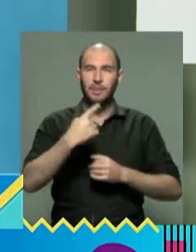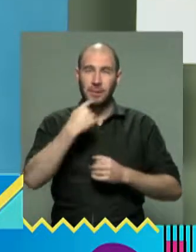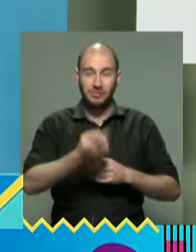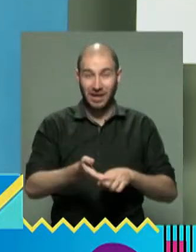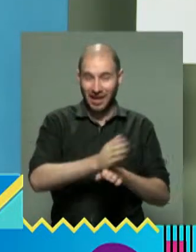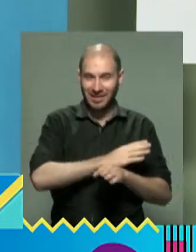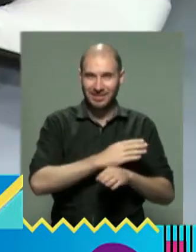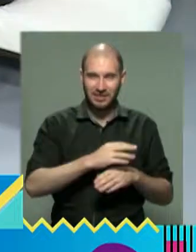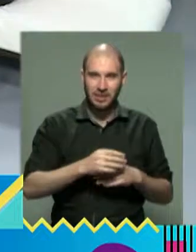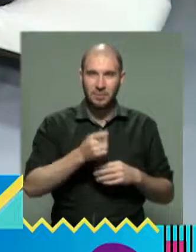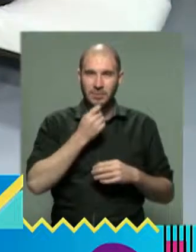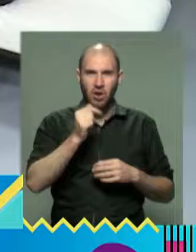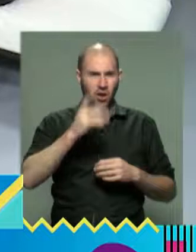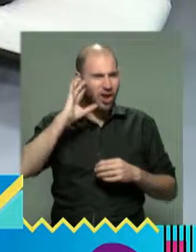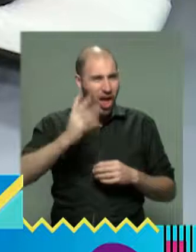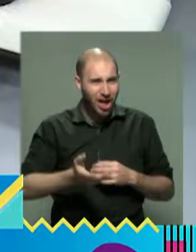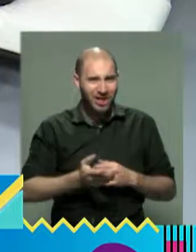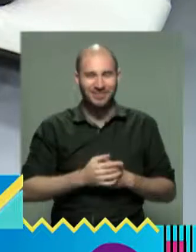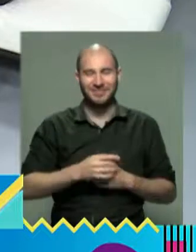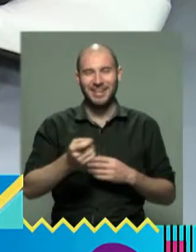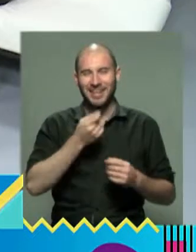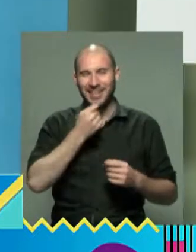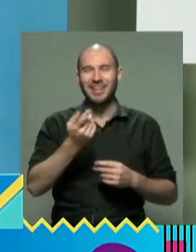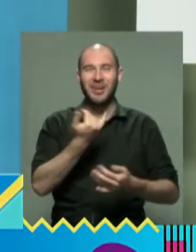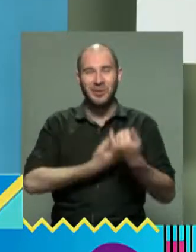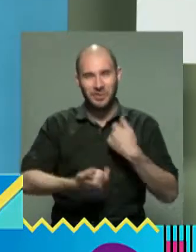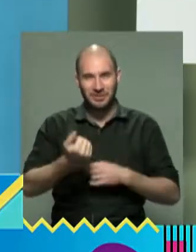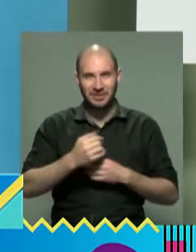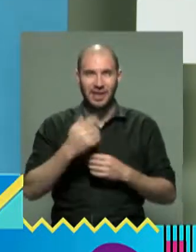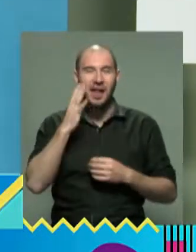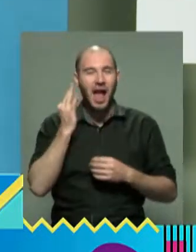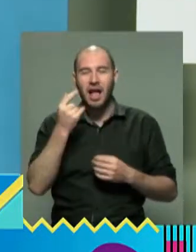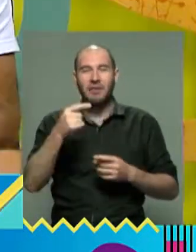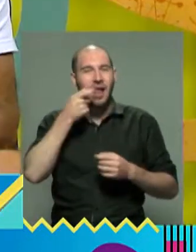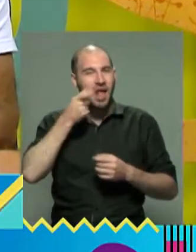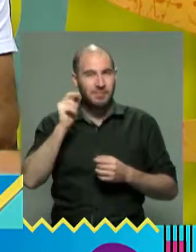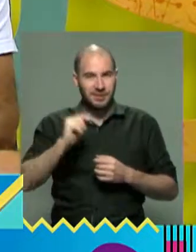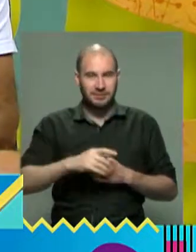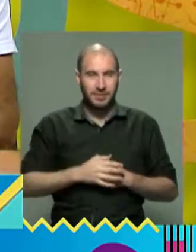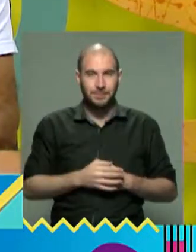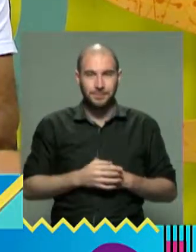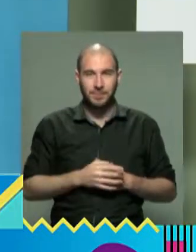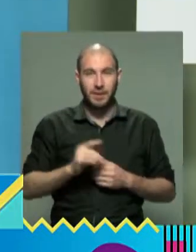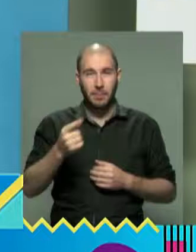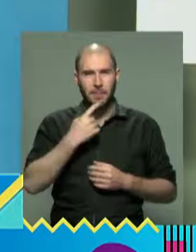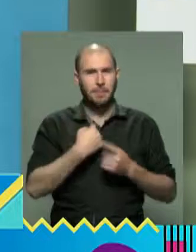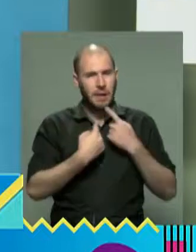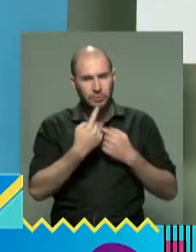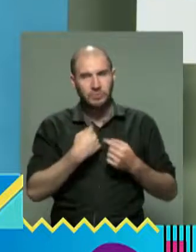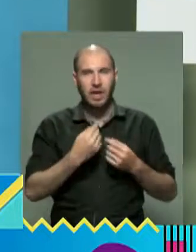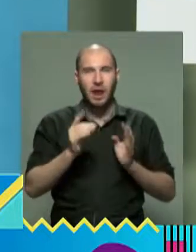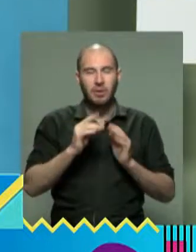que hicimos al principio de si están locos, ¿sí? Para que nos cuenten un poquito de la experiencia. Nos